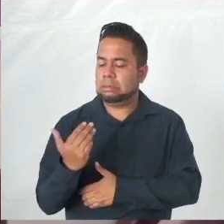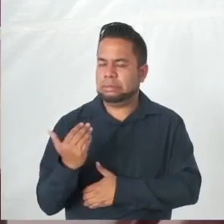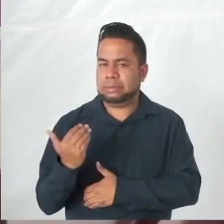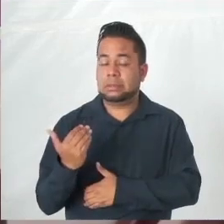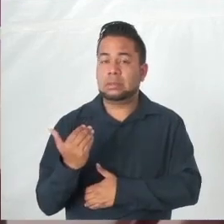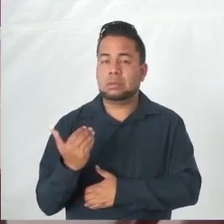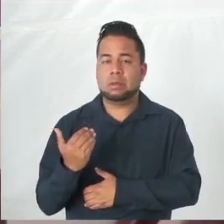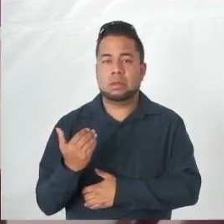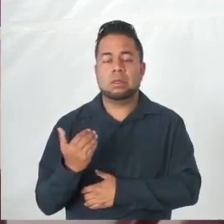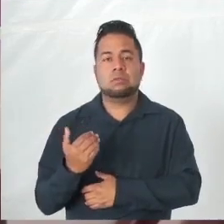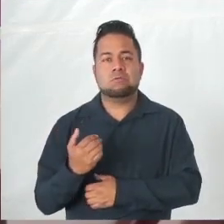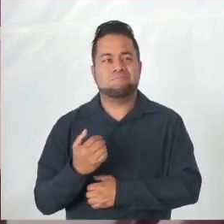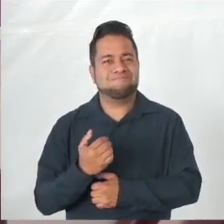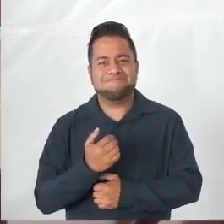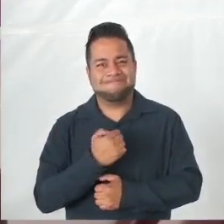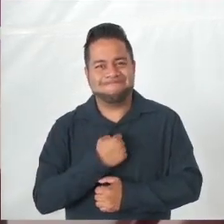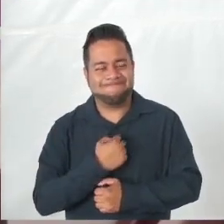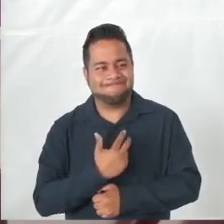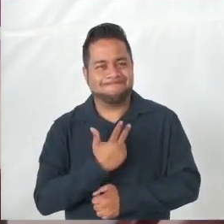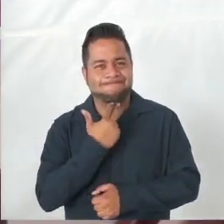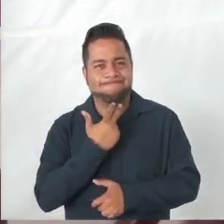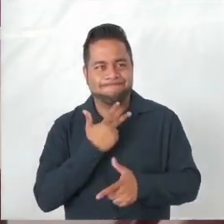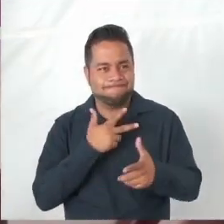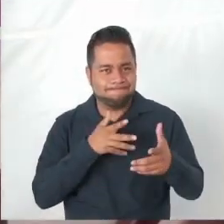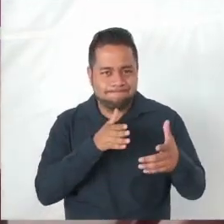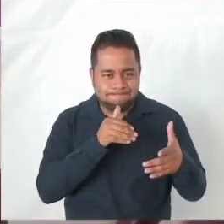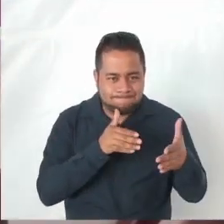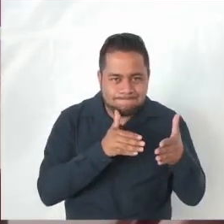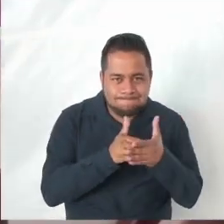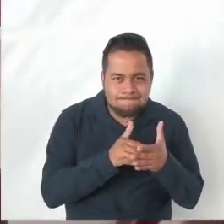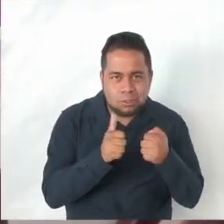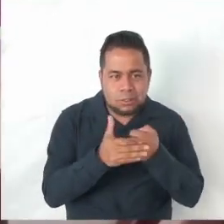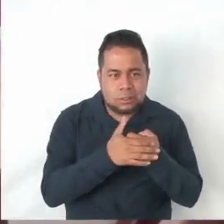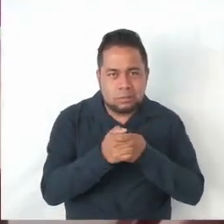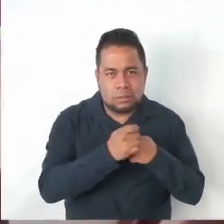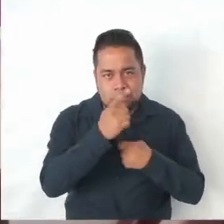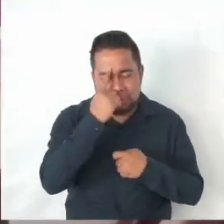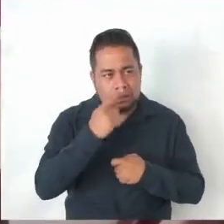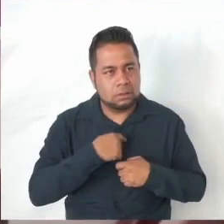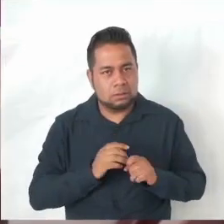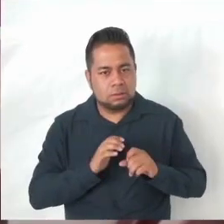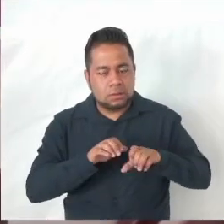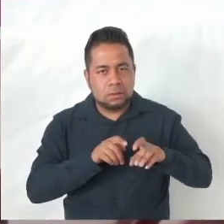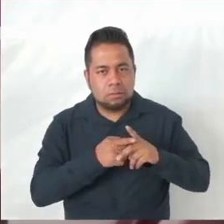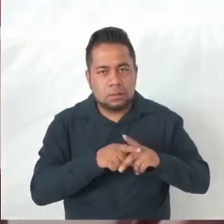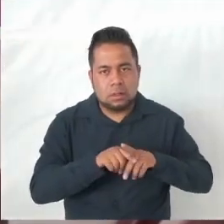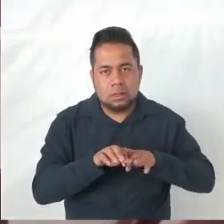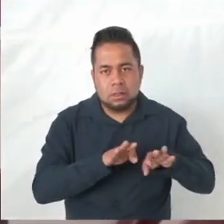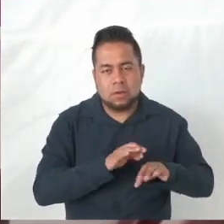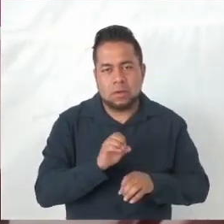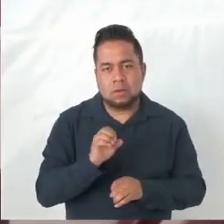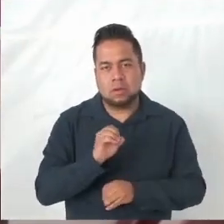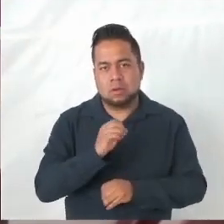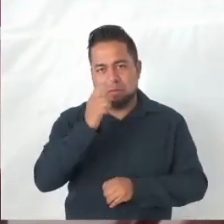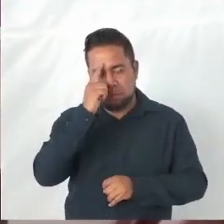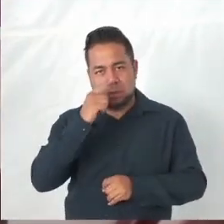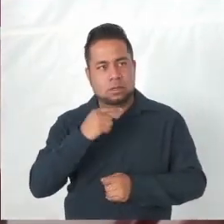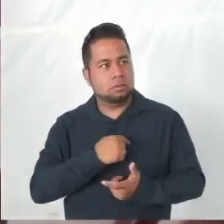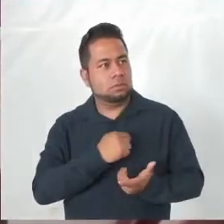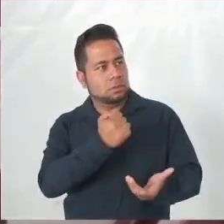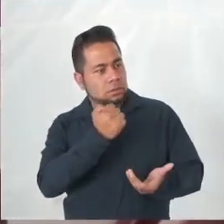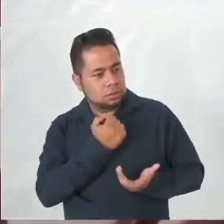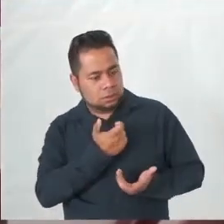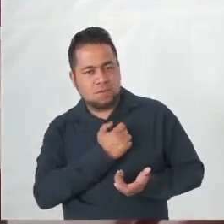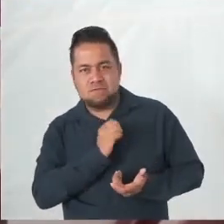se encuentran con obstáculos administrativos para el ejercicio de sus funciones y el ejercicio de sus